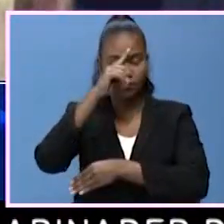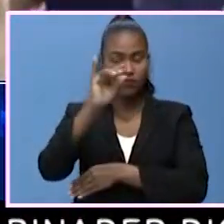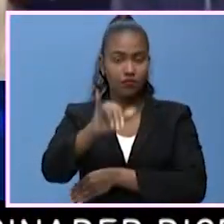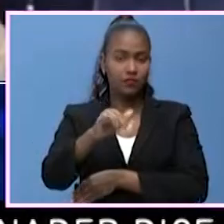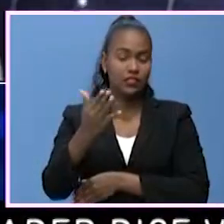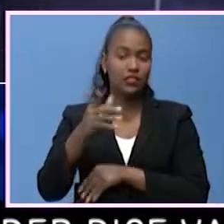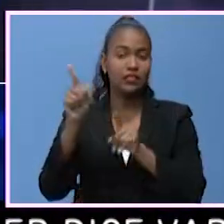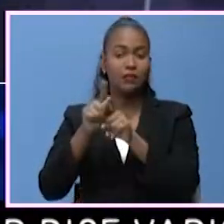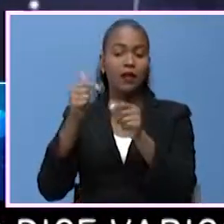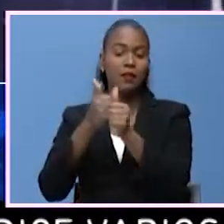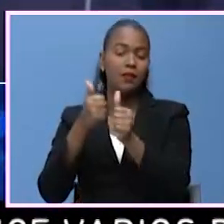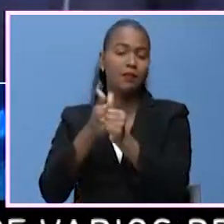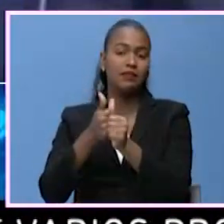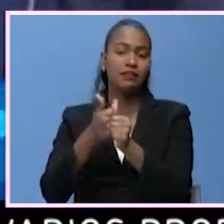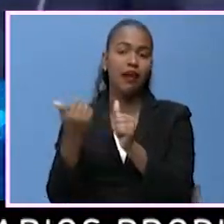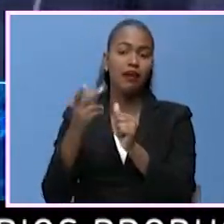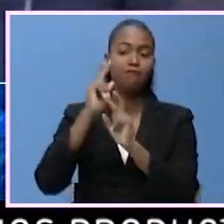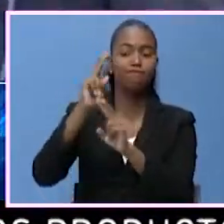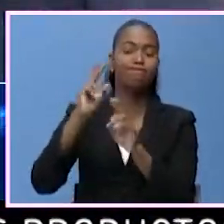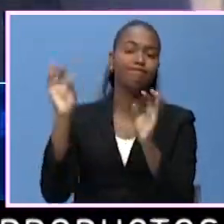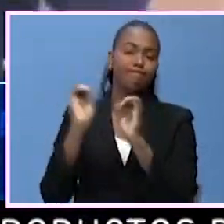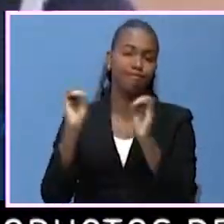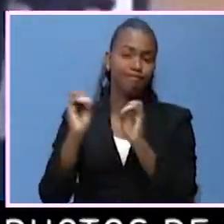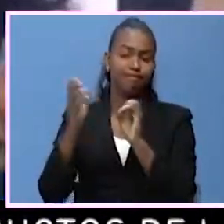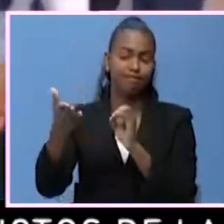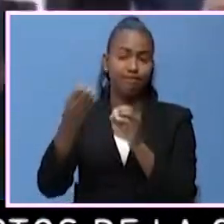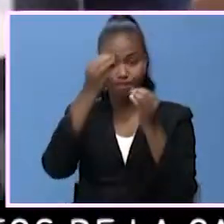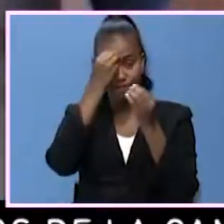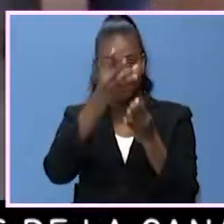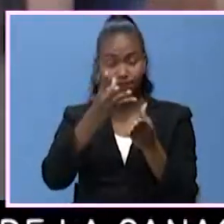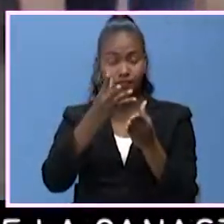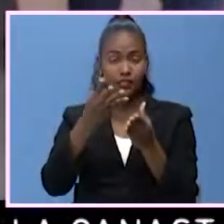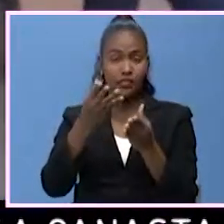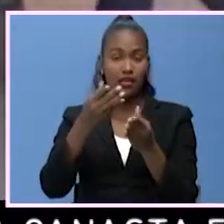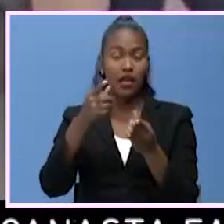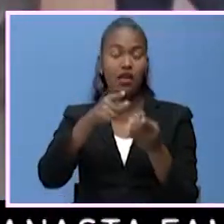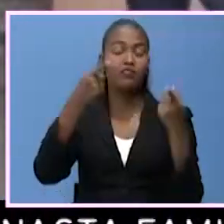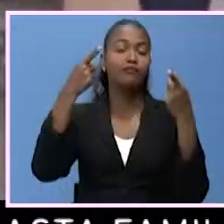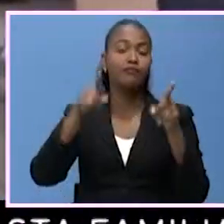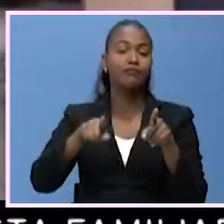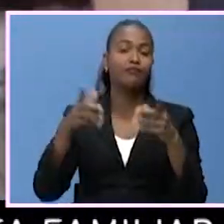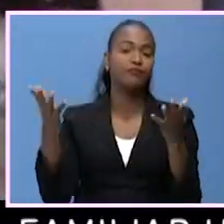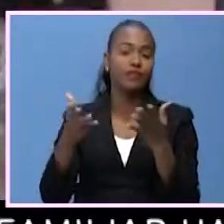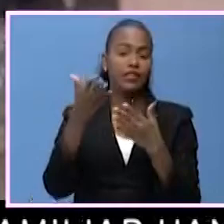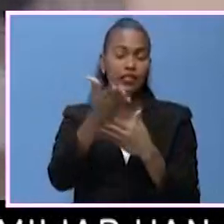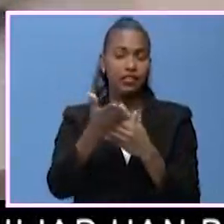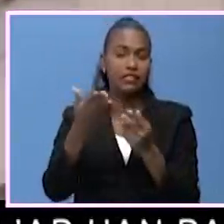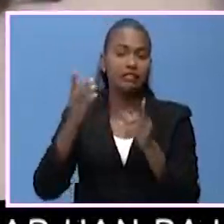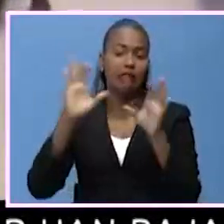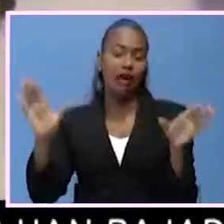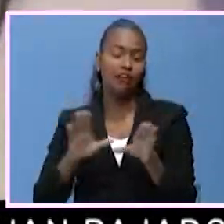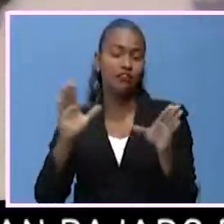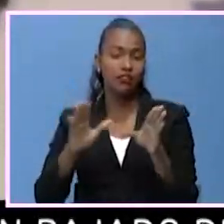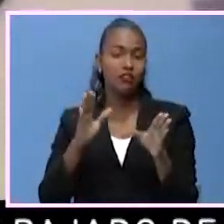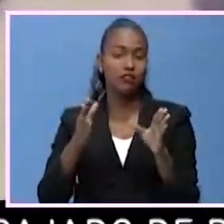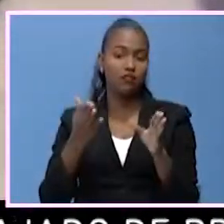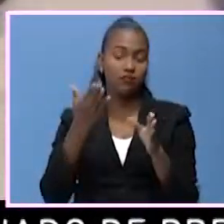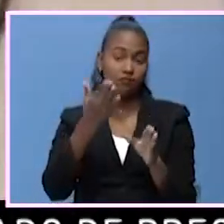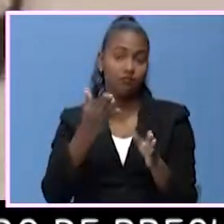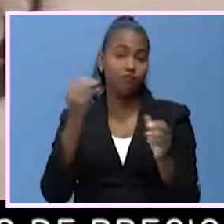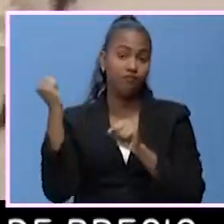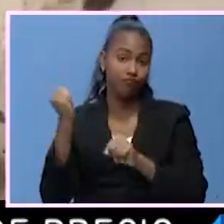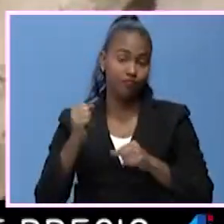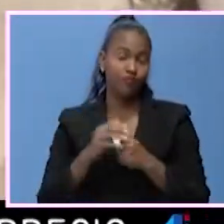calles y los mismos no han contemporáneo al llamado, dando como resultado estas acciones